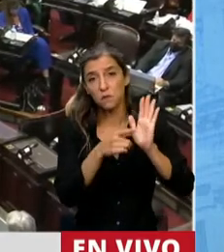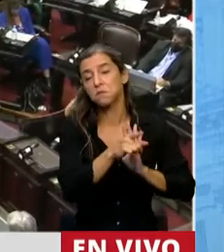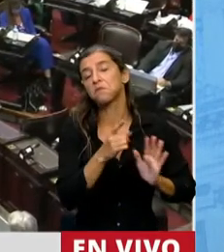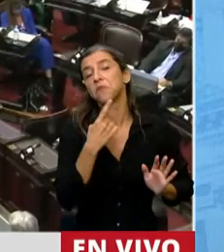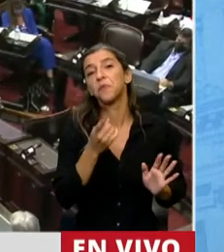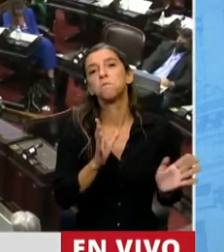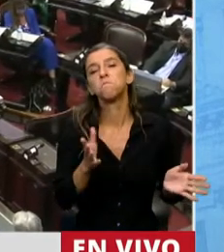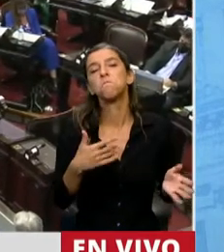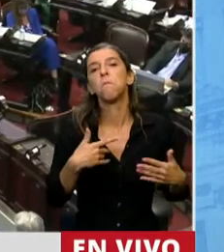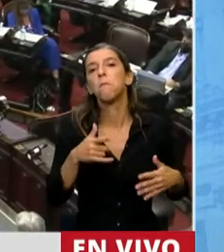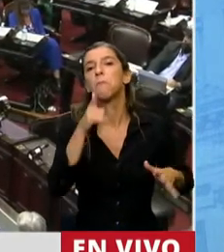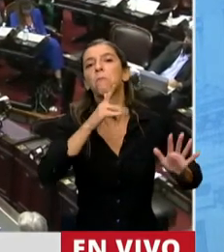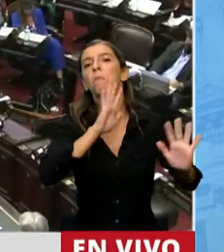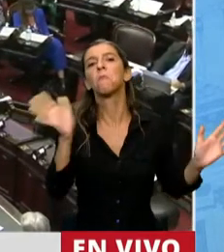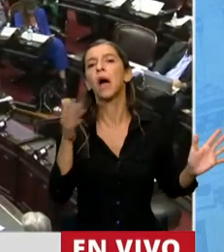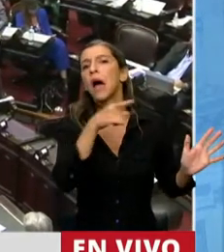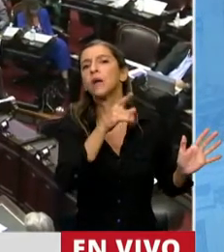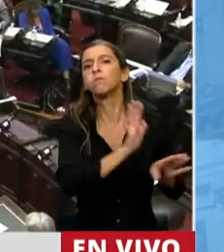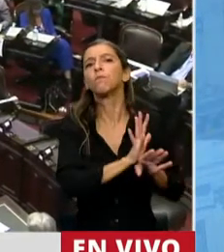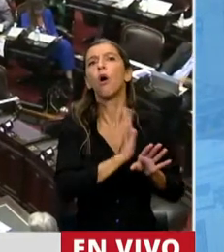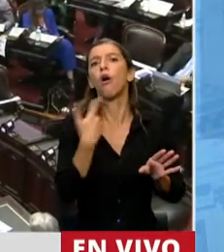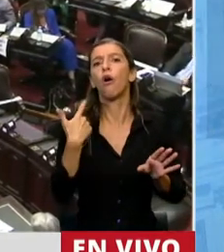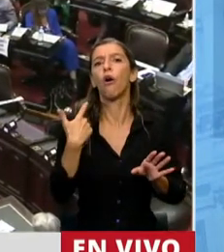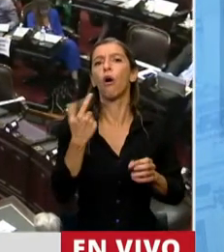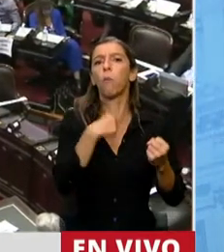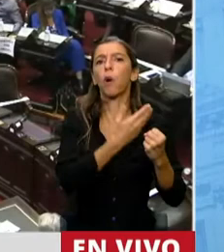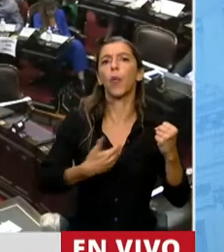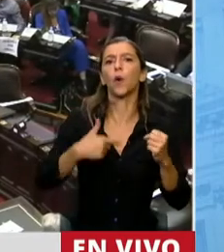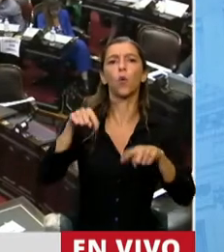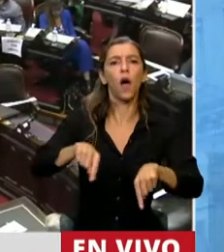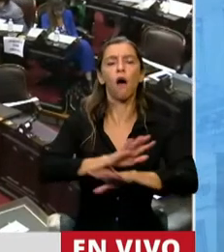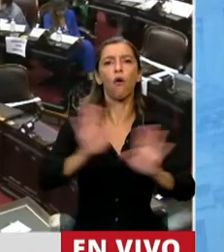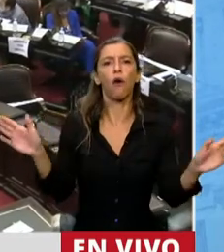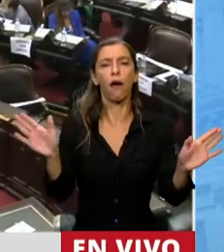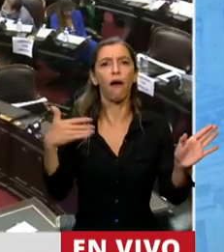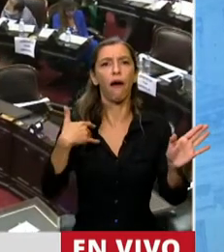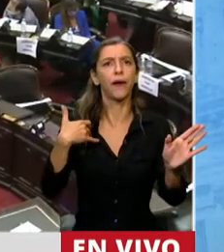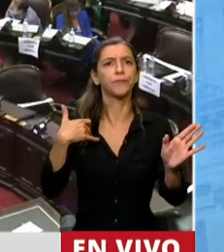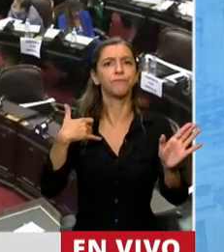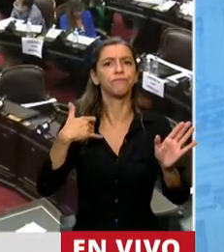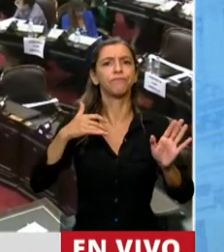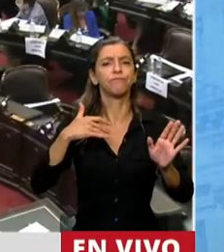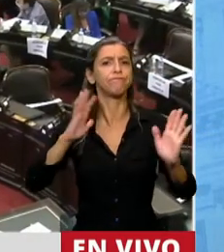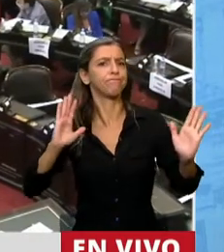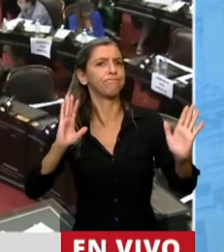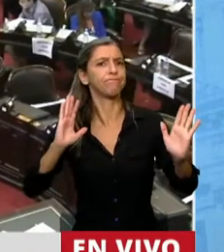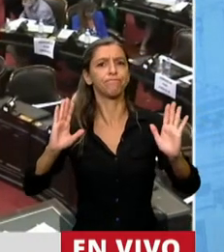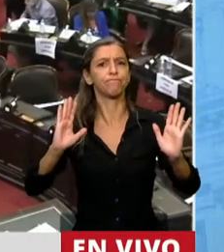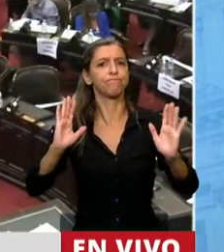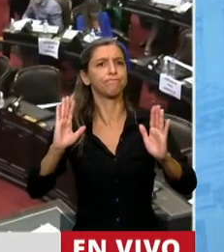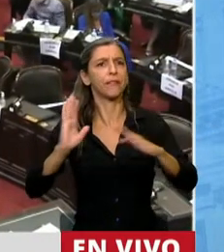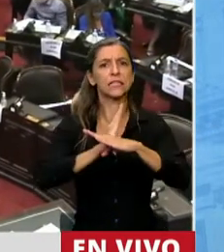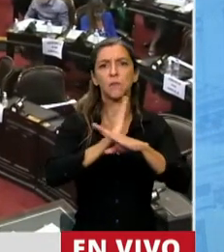prácticamente cooptó la mayoría del Poder Judicial de Tucumán. Y lamentablemente eso ha tenido continuidad en la actual